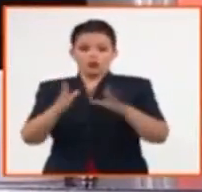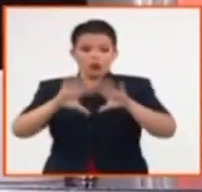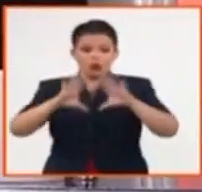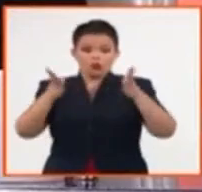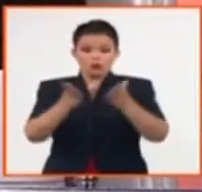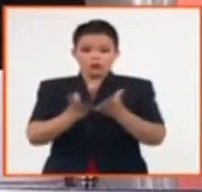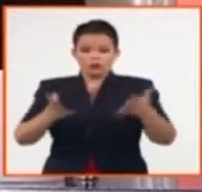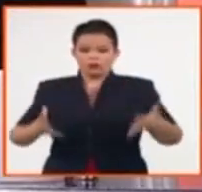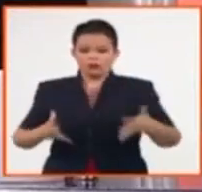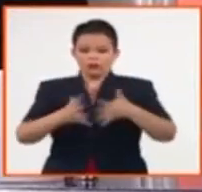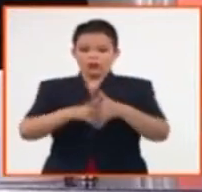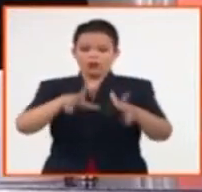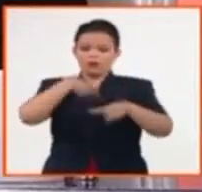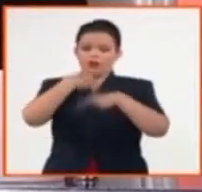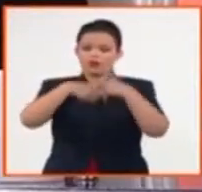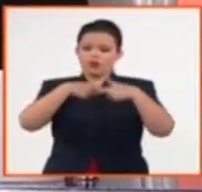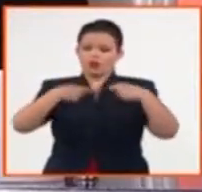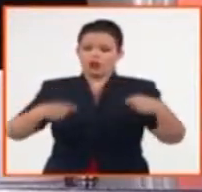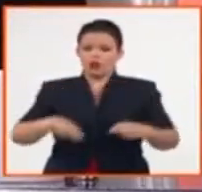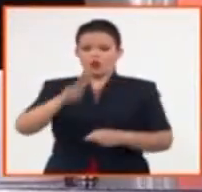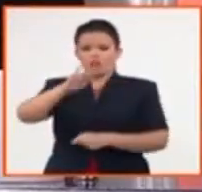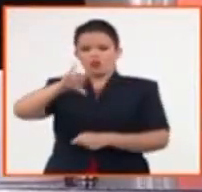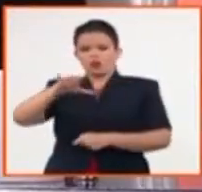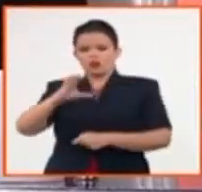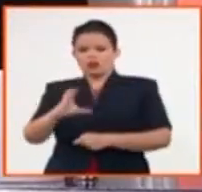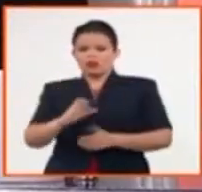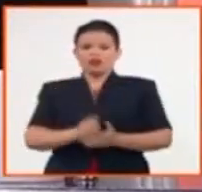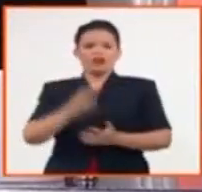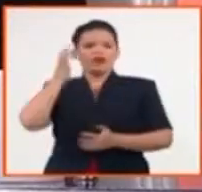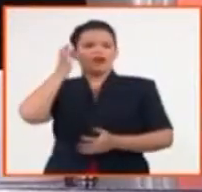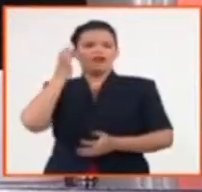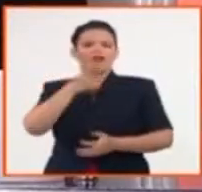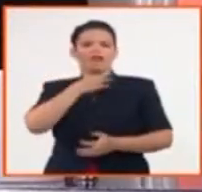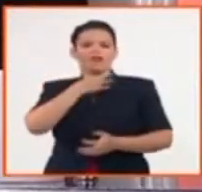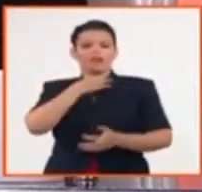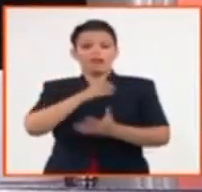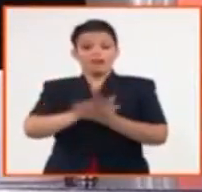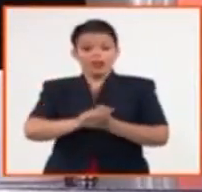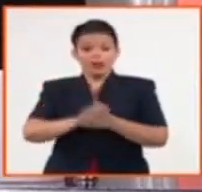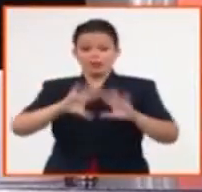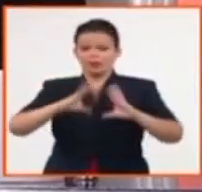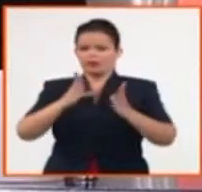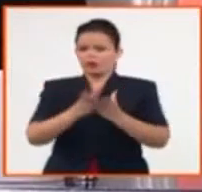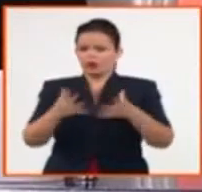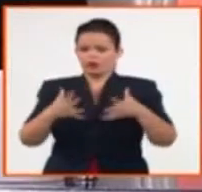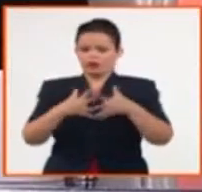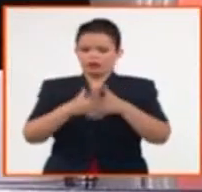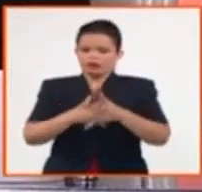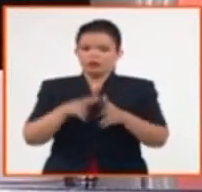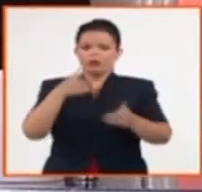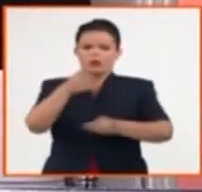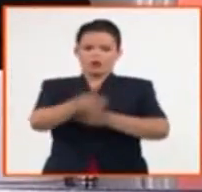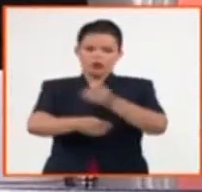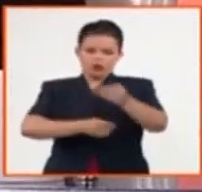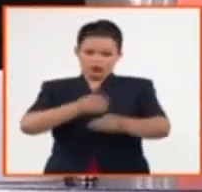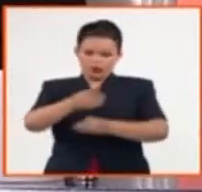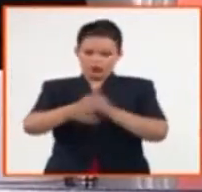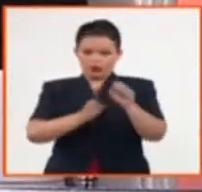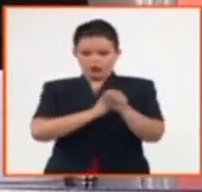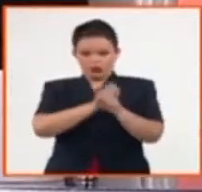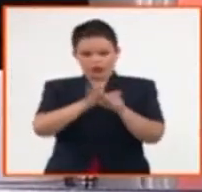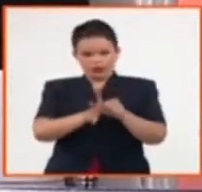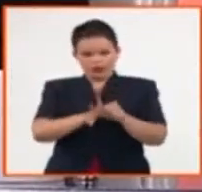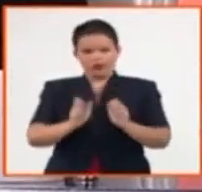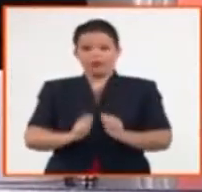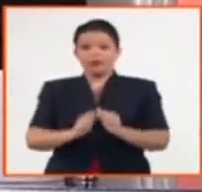FEN, la FEU, que han estado acompañándonos en cada uno de estos procesos durante todo el tiempo de pandemia. En las actuales